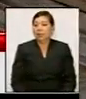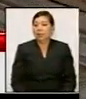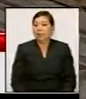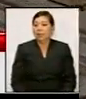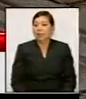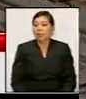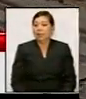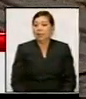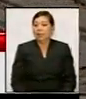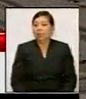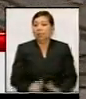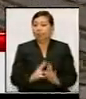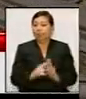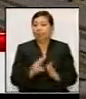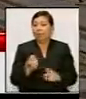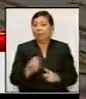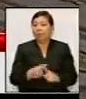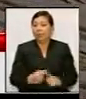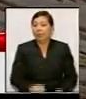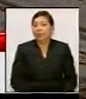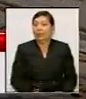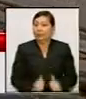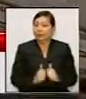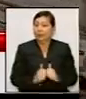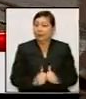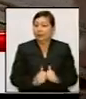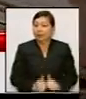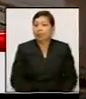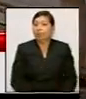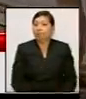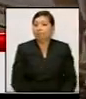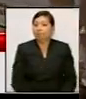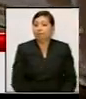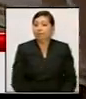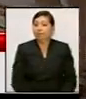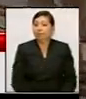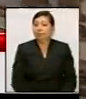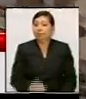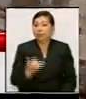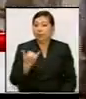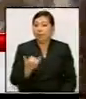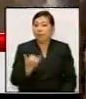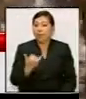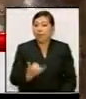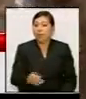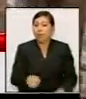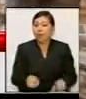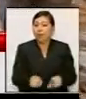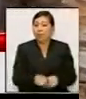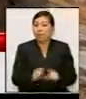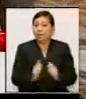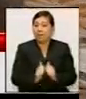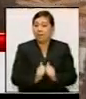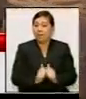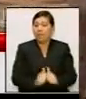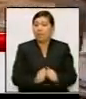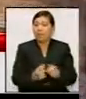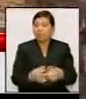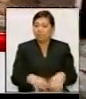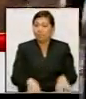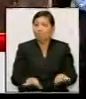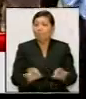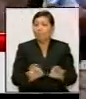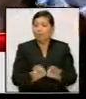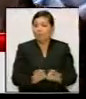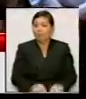la República. Acompaña en esos momentos también este importante